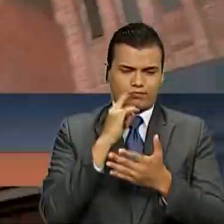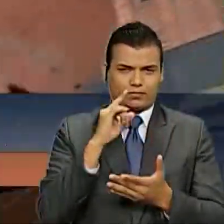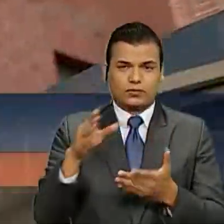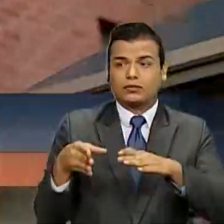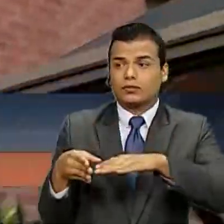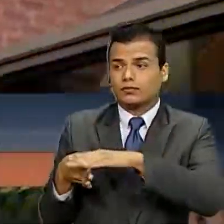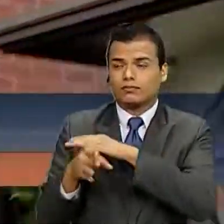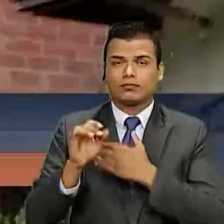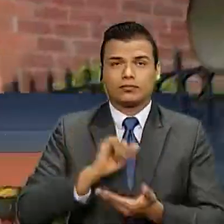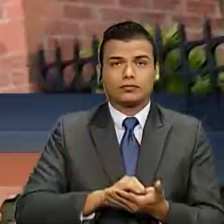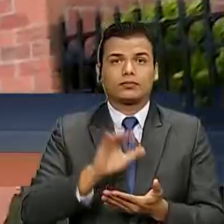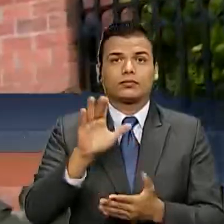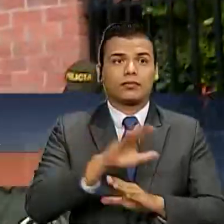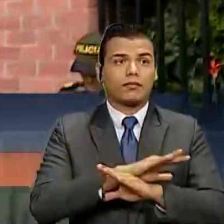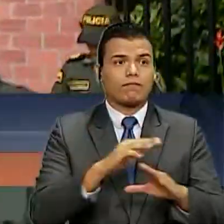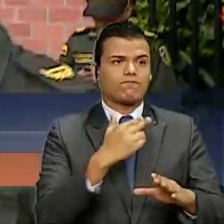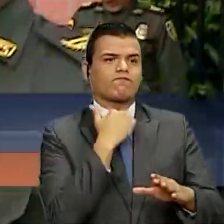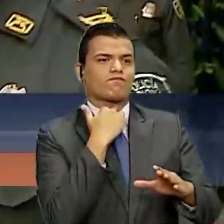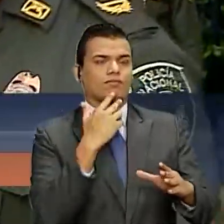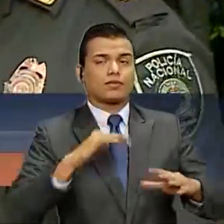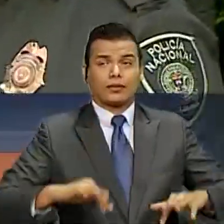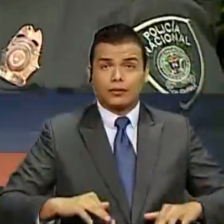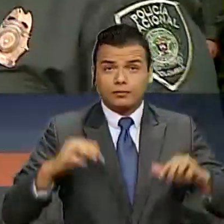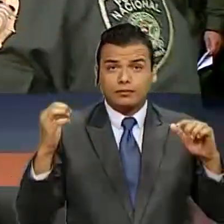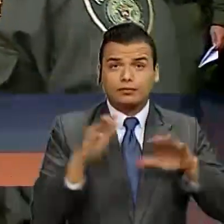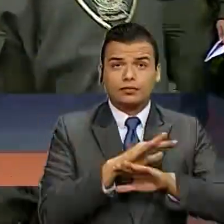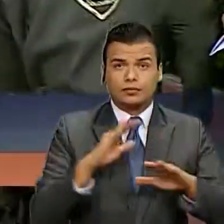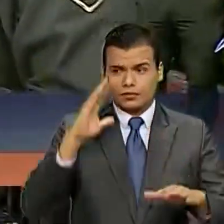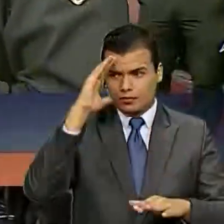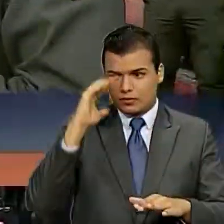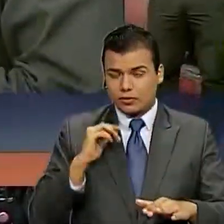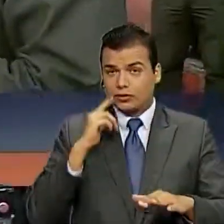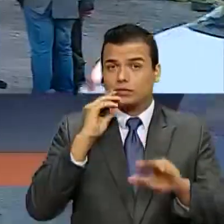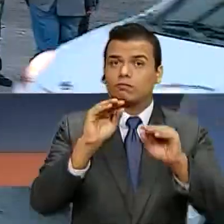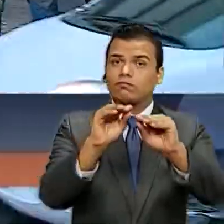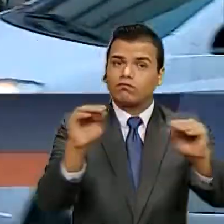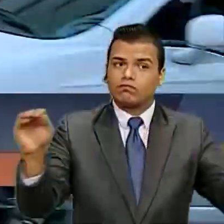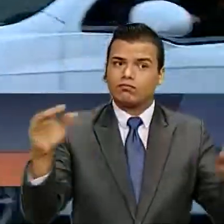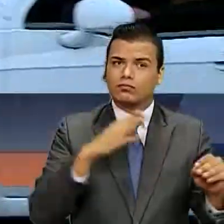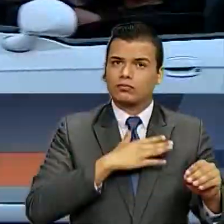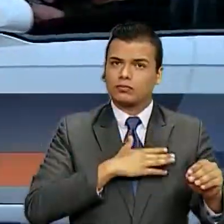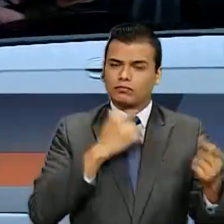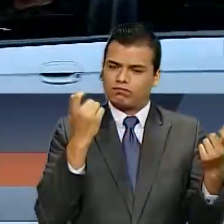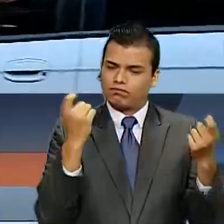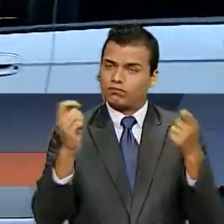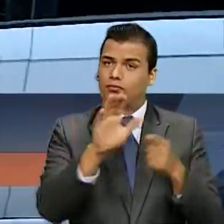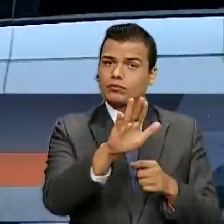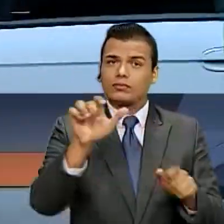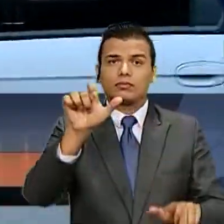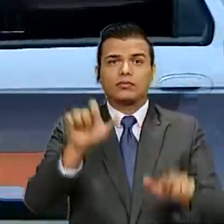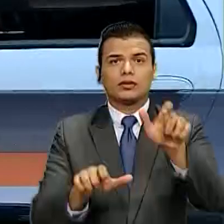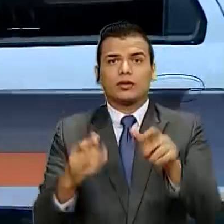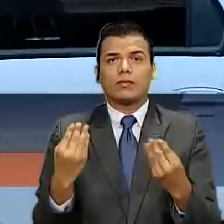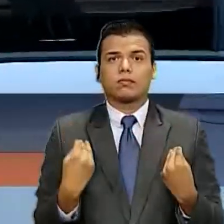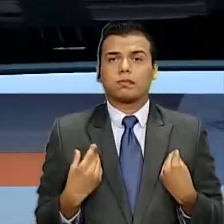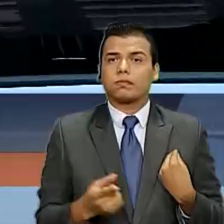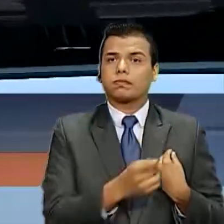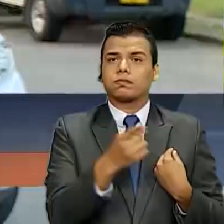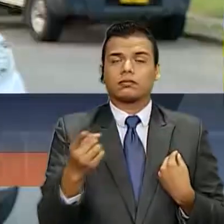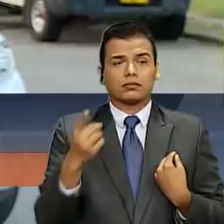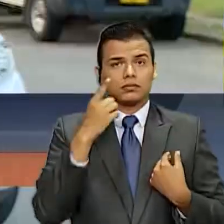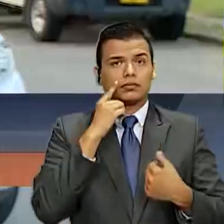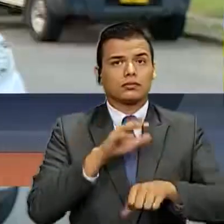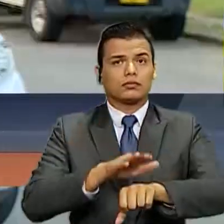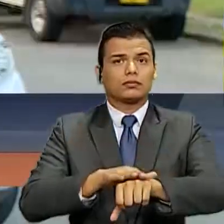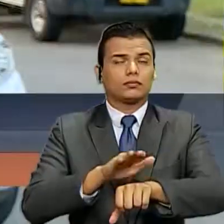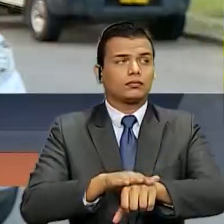al edificio. Tras el frustrado hurto masivo, la policía inició una campaña de prevención con residentes y vigilantes de la zona. Para que cuando sucedan